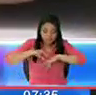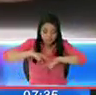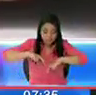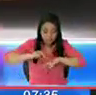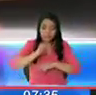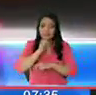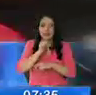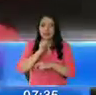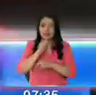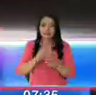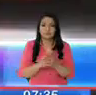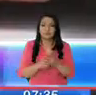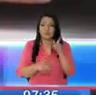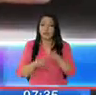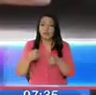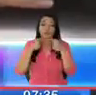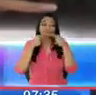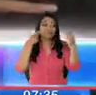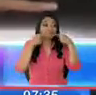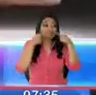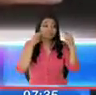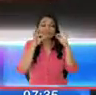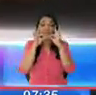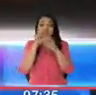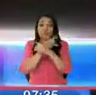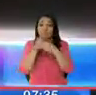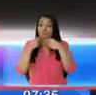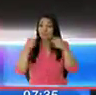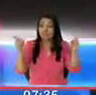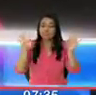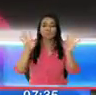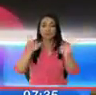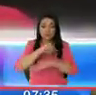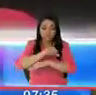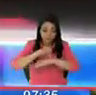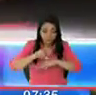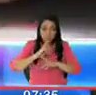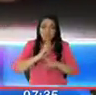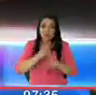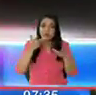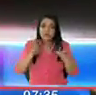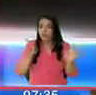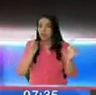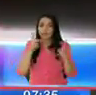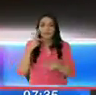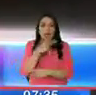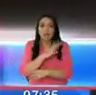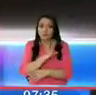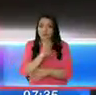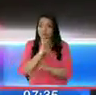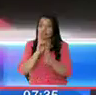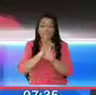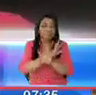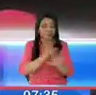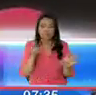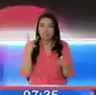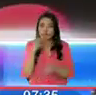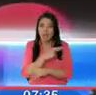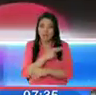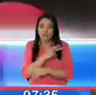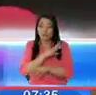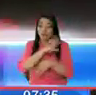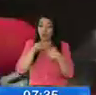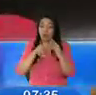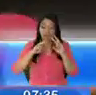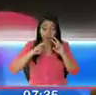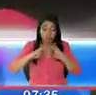mensaje transmitido en redes que es absolutamente falso. El reporte de autopsia no existe, no está todavía. Es un estudio bacteriológico de todos los